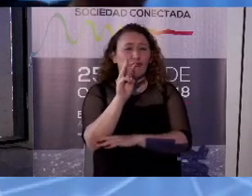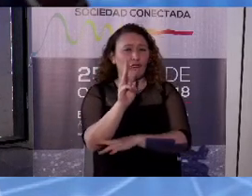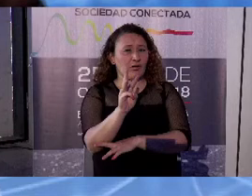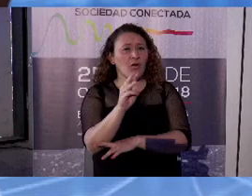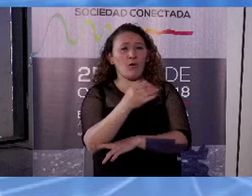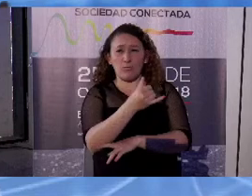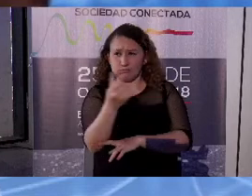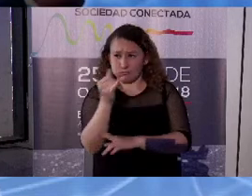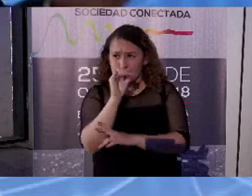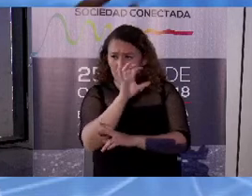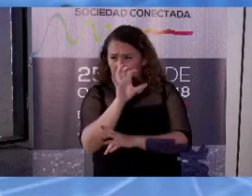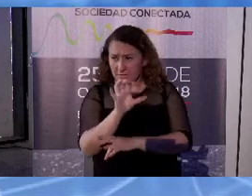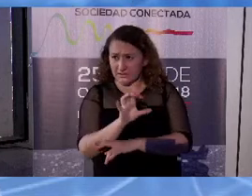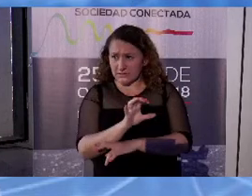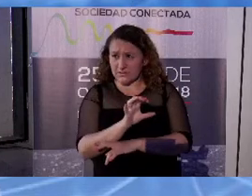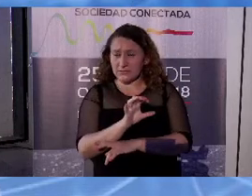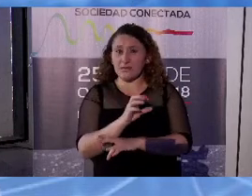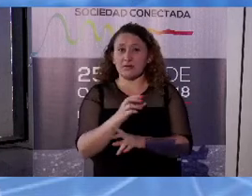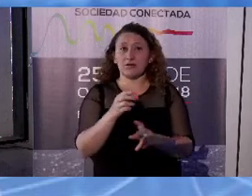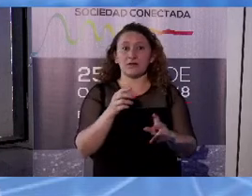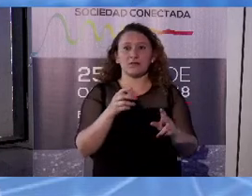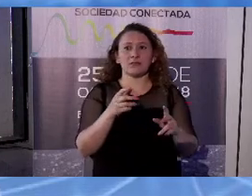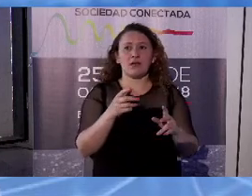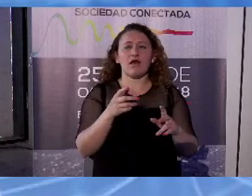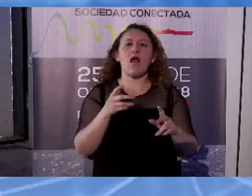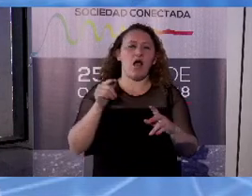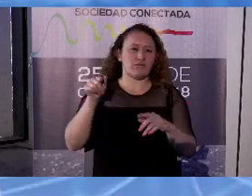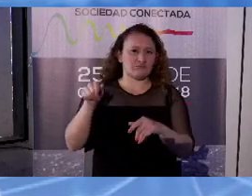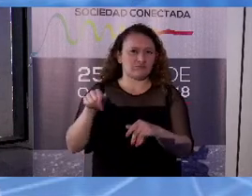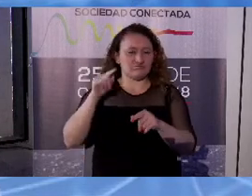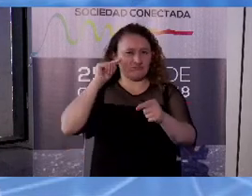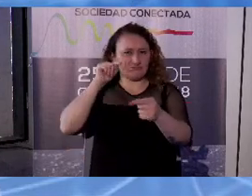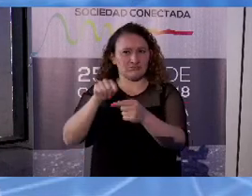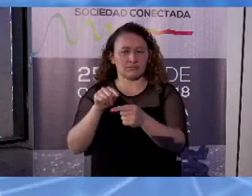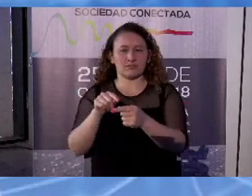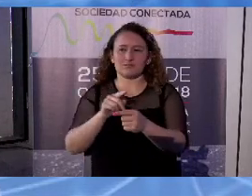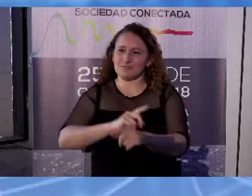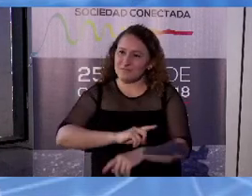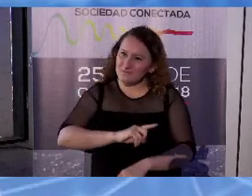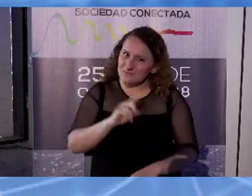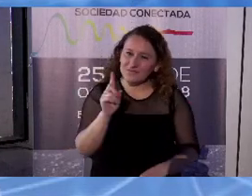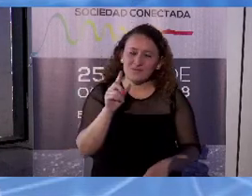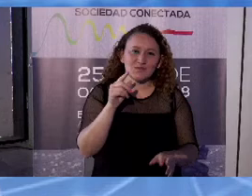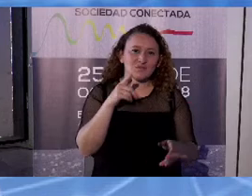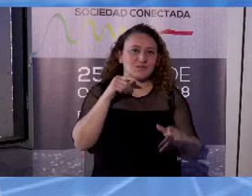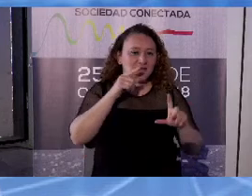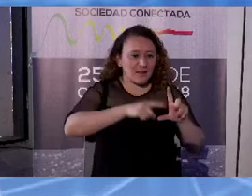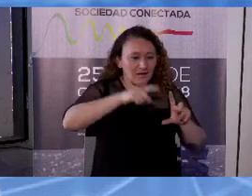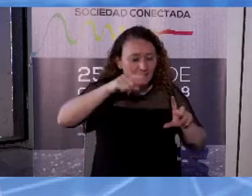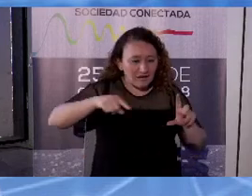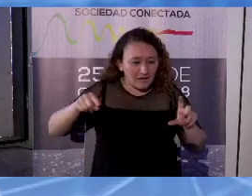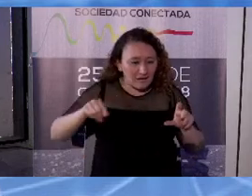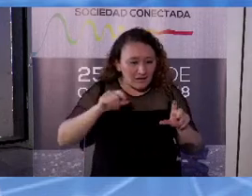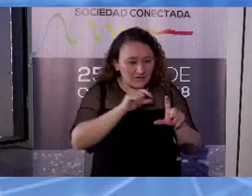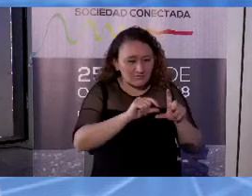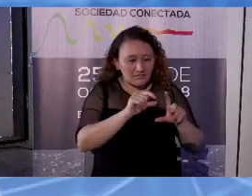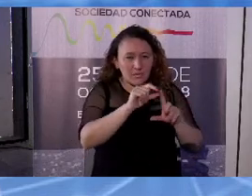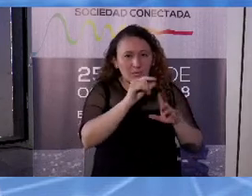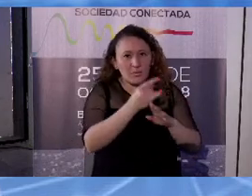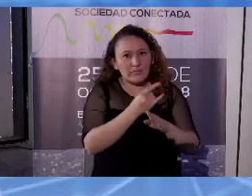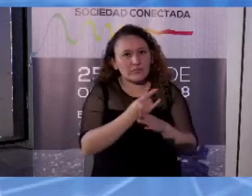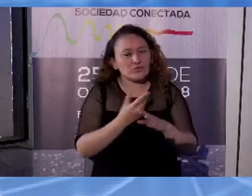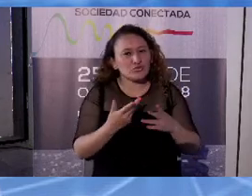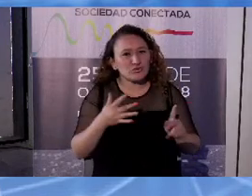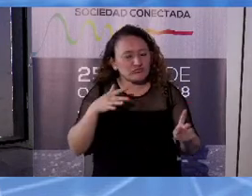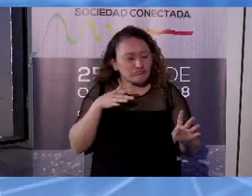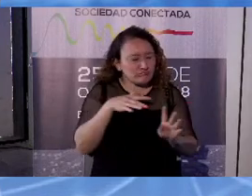sabemos que el desarrollo del espectro radi eléctrico tiene un impacto enorme en lo que es el desarrollo socioeconómico y en los indicadores